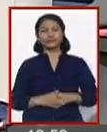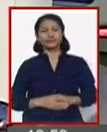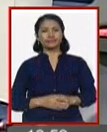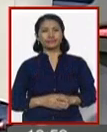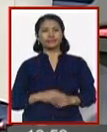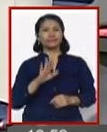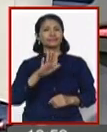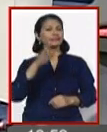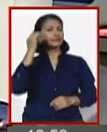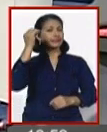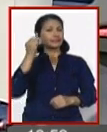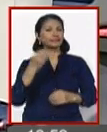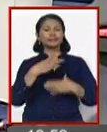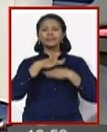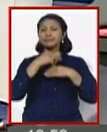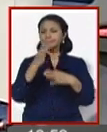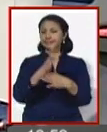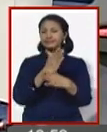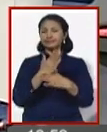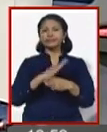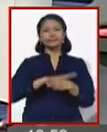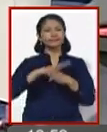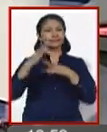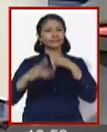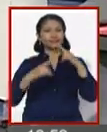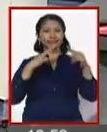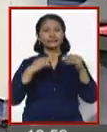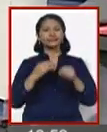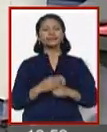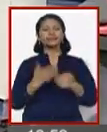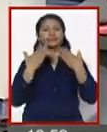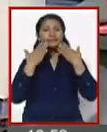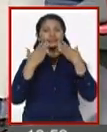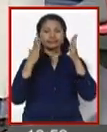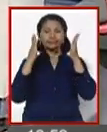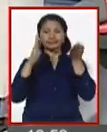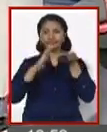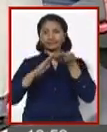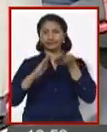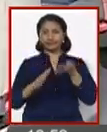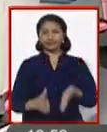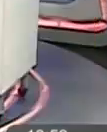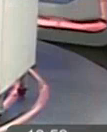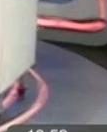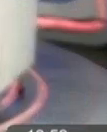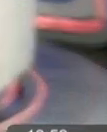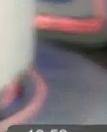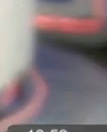queremos sus opiniones. Un gusto compartir con ustedes. Punto final a las informaciones. Muchas gracias. Permiso.